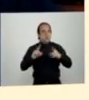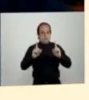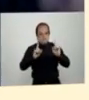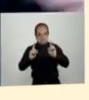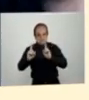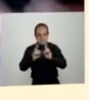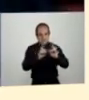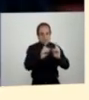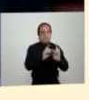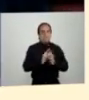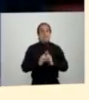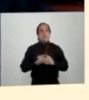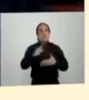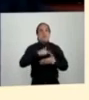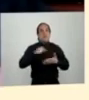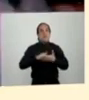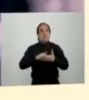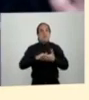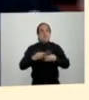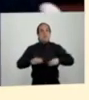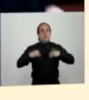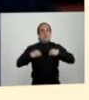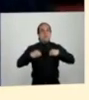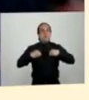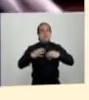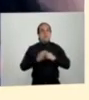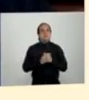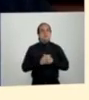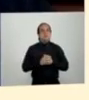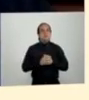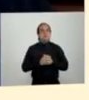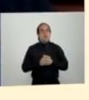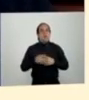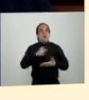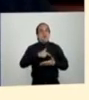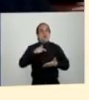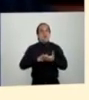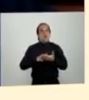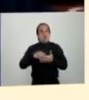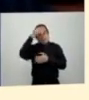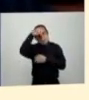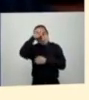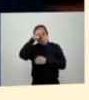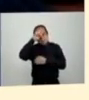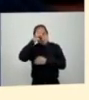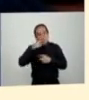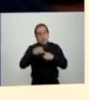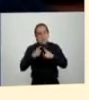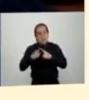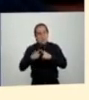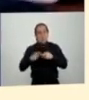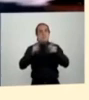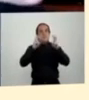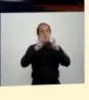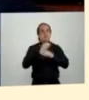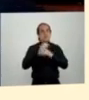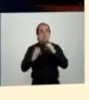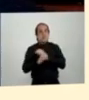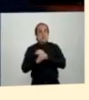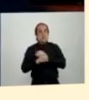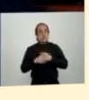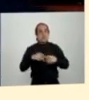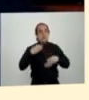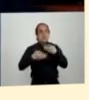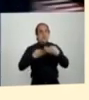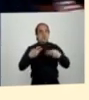lugar de origen en lugar extraño, una serie de situaciones, digamos, de incomunicación. Todo el mundo cree que el otro